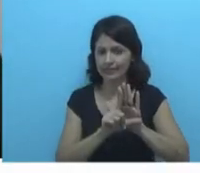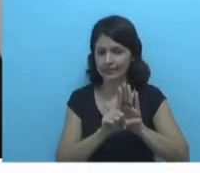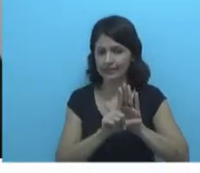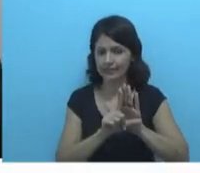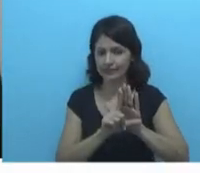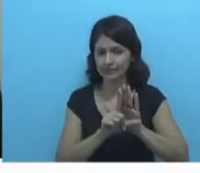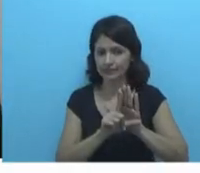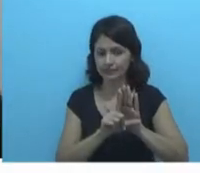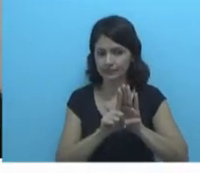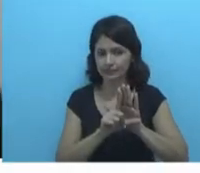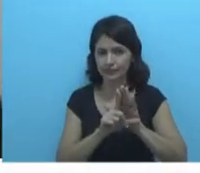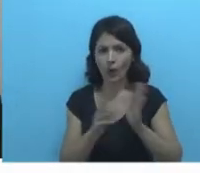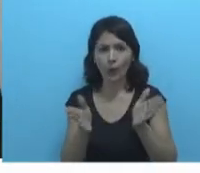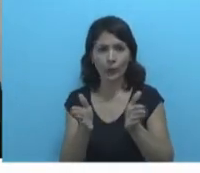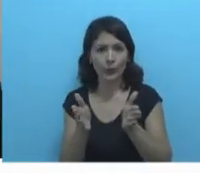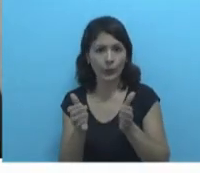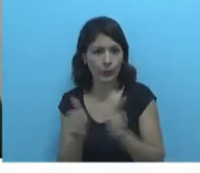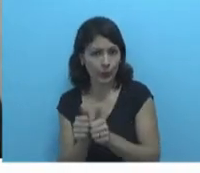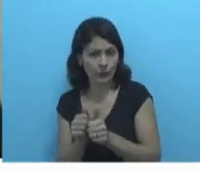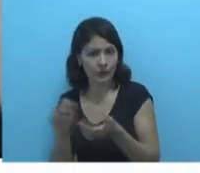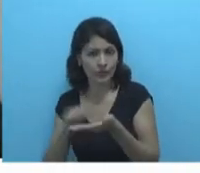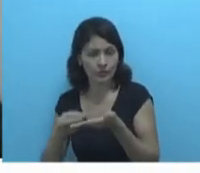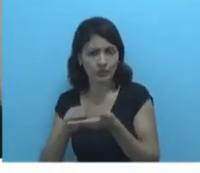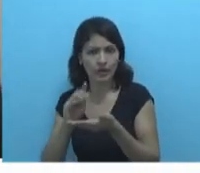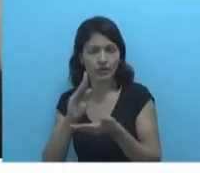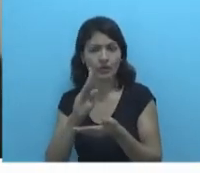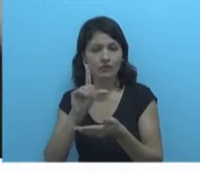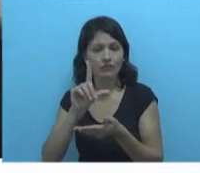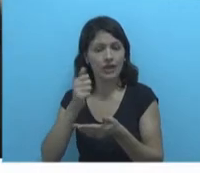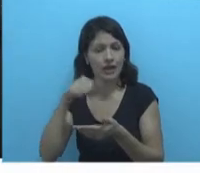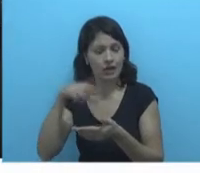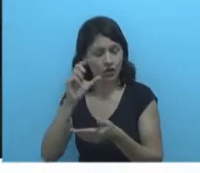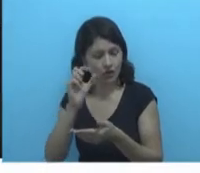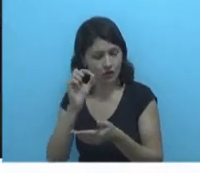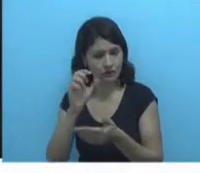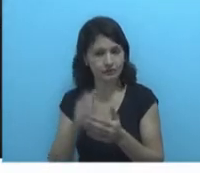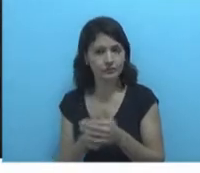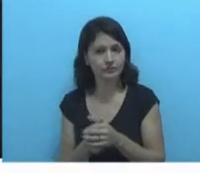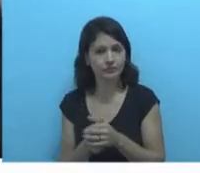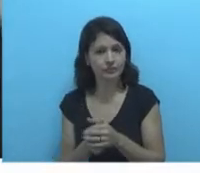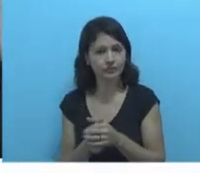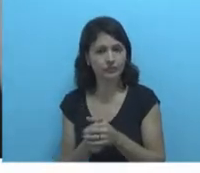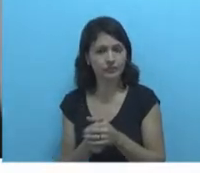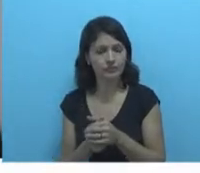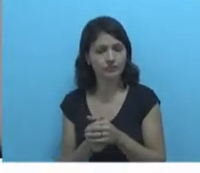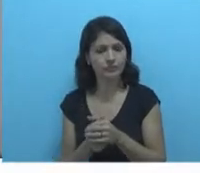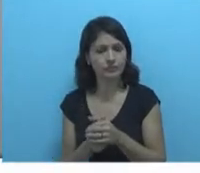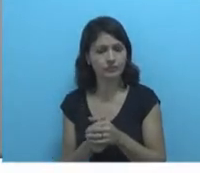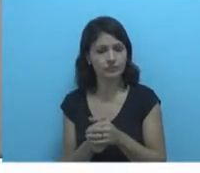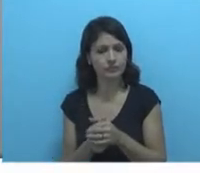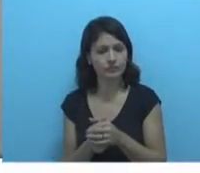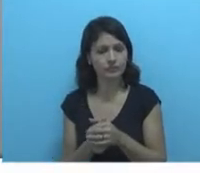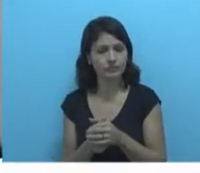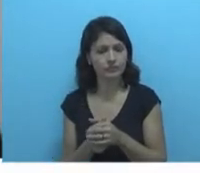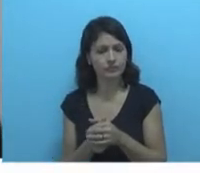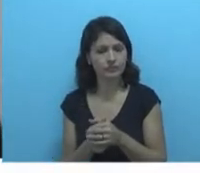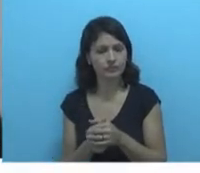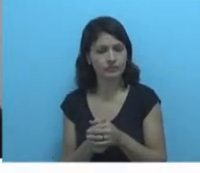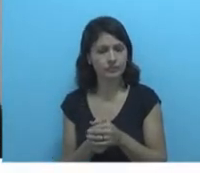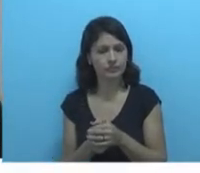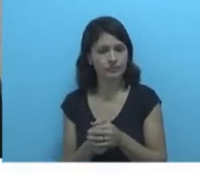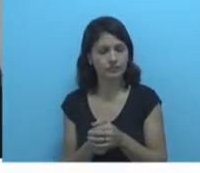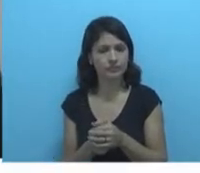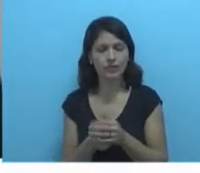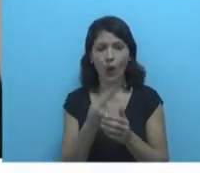diputado Blanco, que espero que podamos tratar ahora que va a estar al frente de la Comisión de Asuntos Constitucionales,